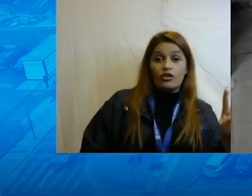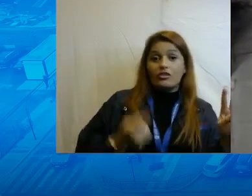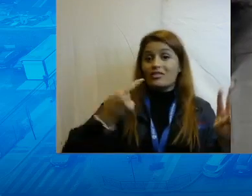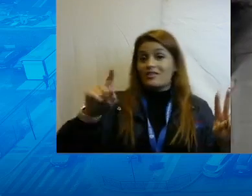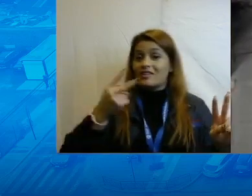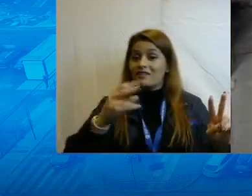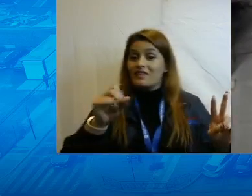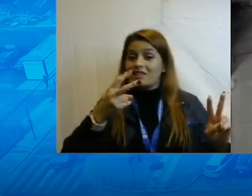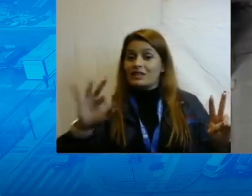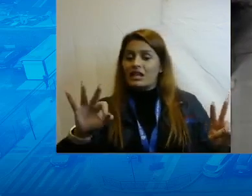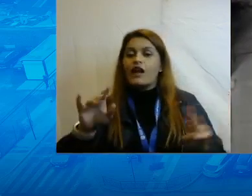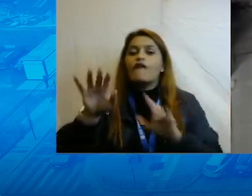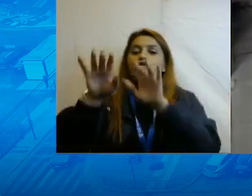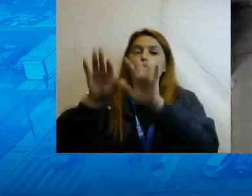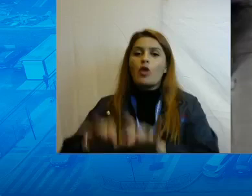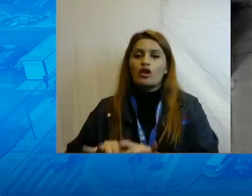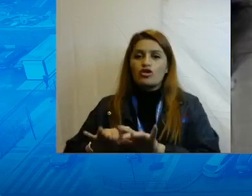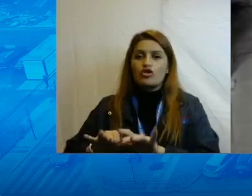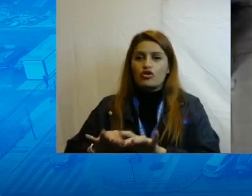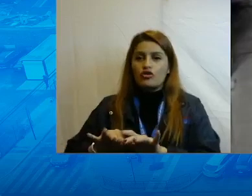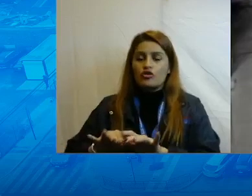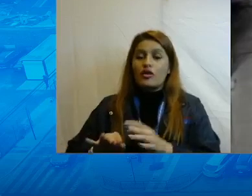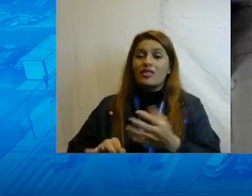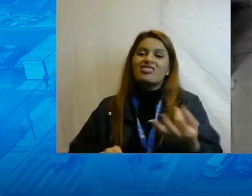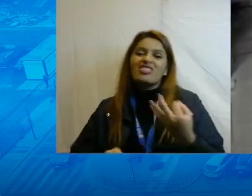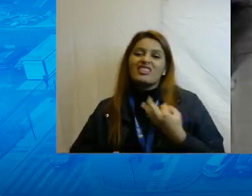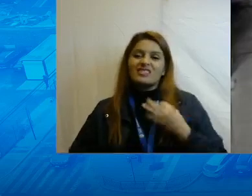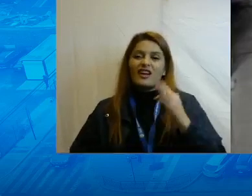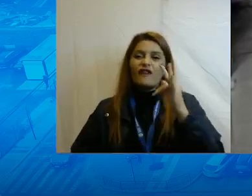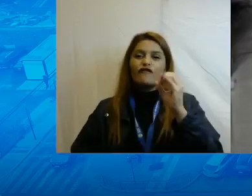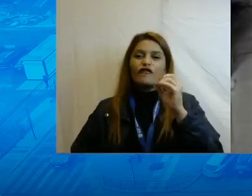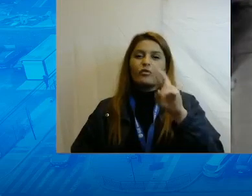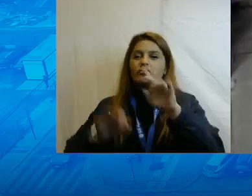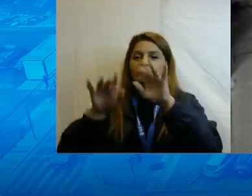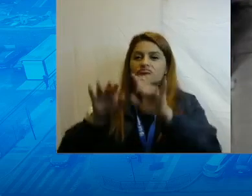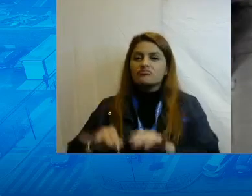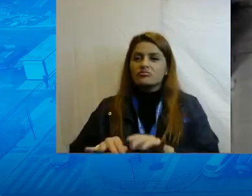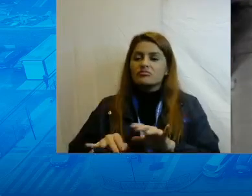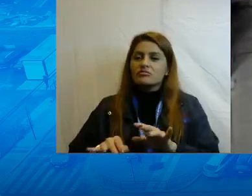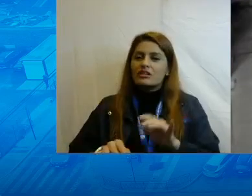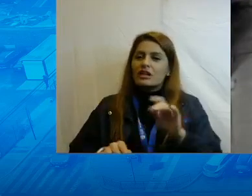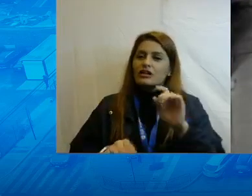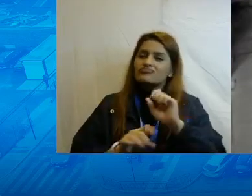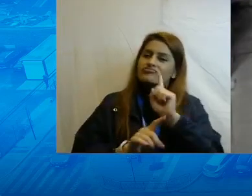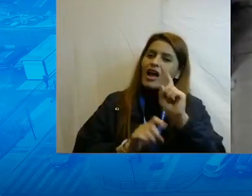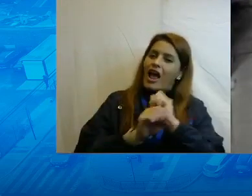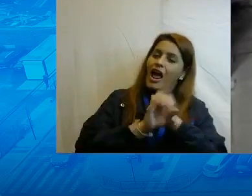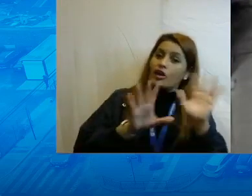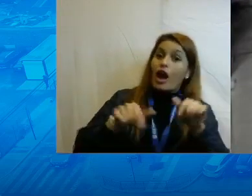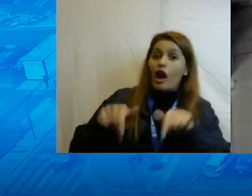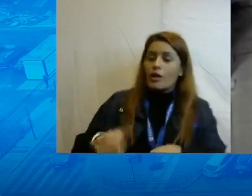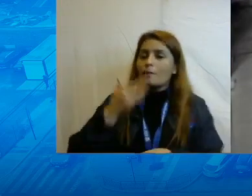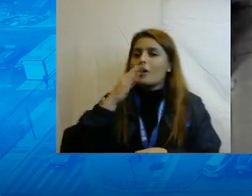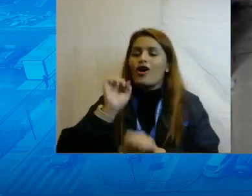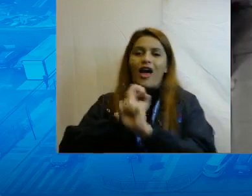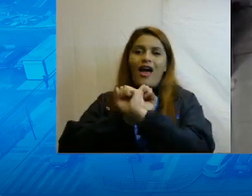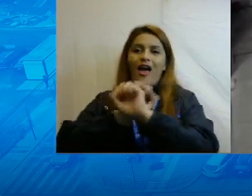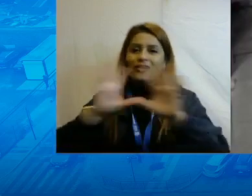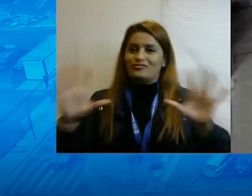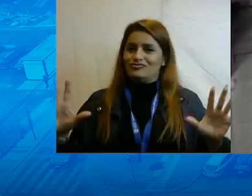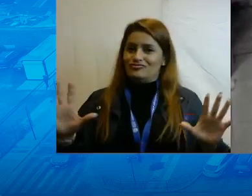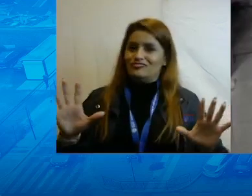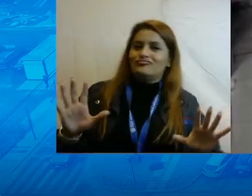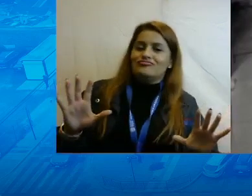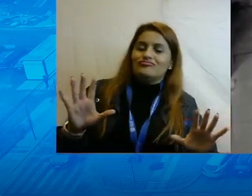es el formulario, que tal como ustedes nos habían indicado, no era tan amigable. Este año viene en un formato mucho más amigable para